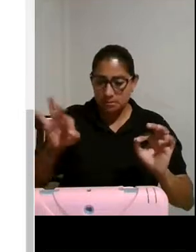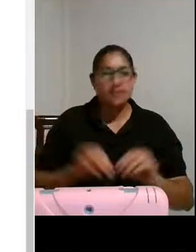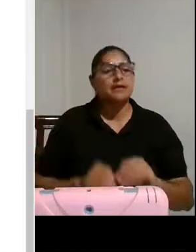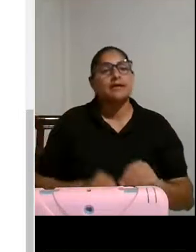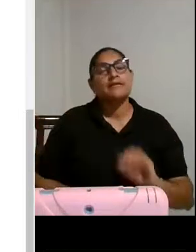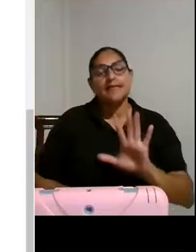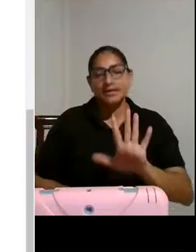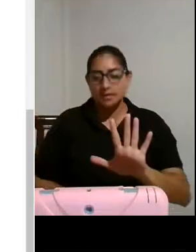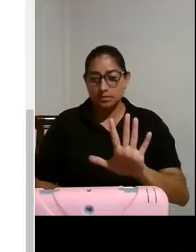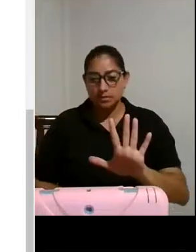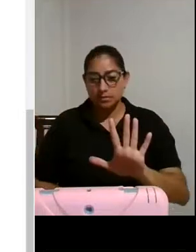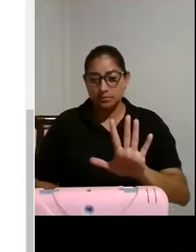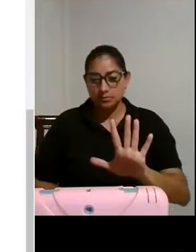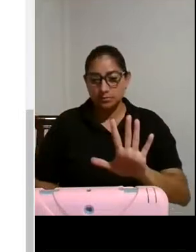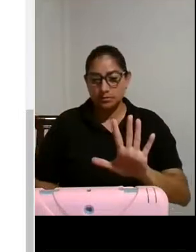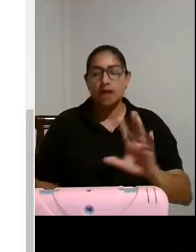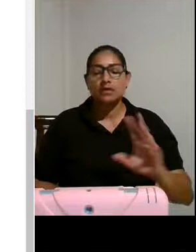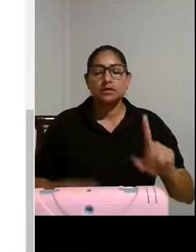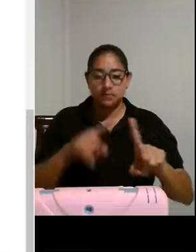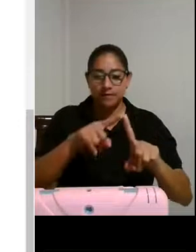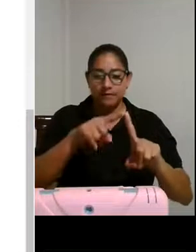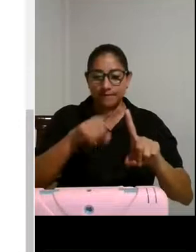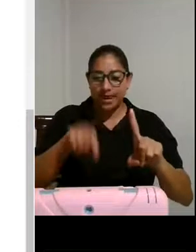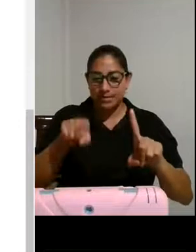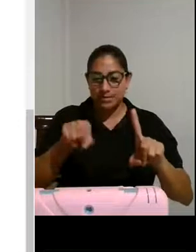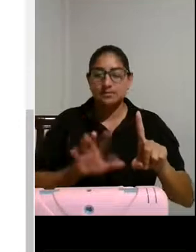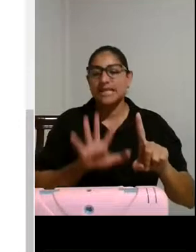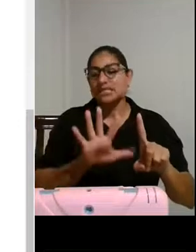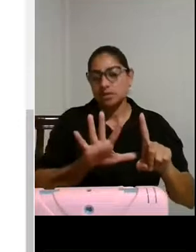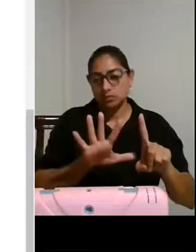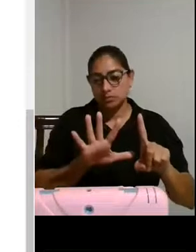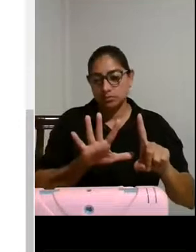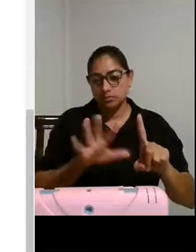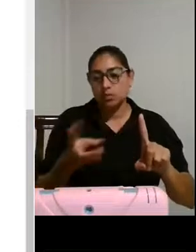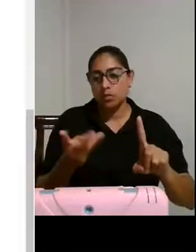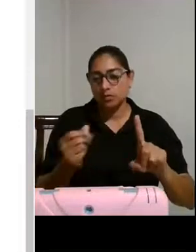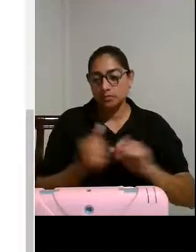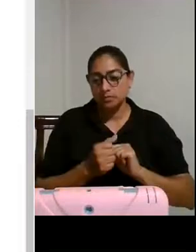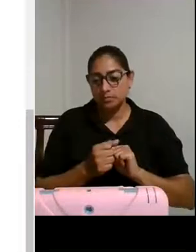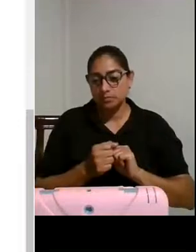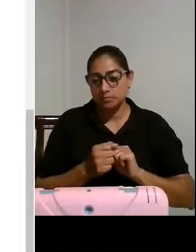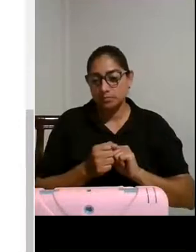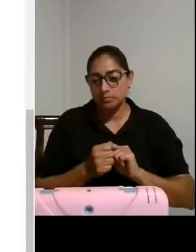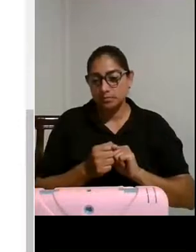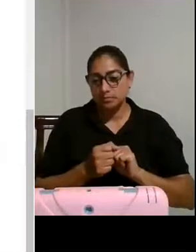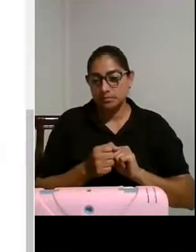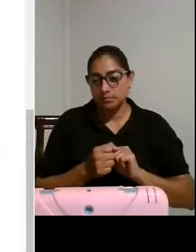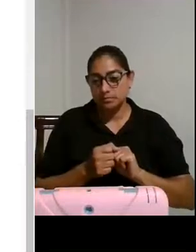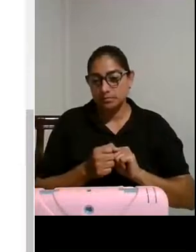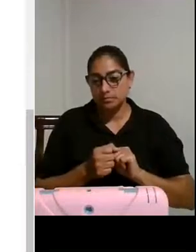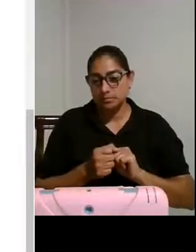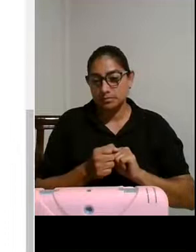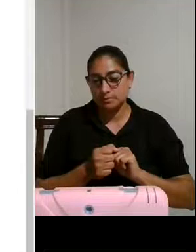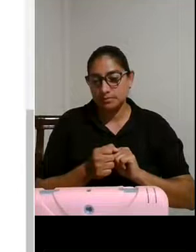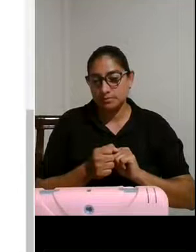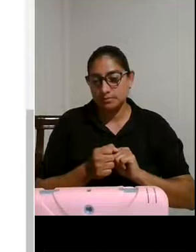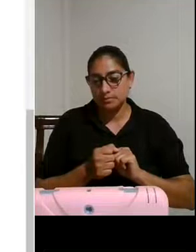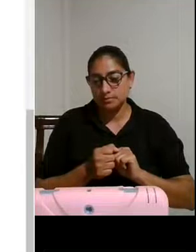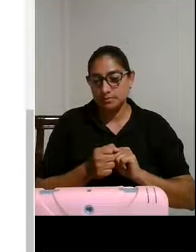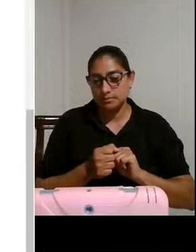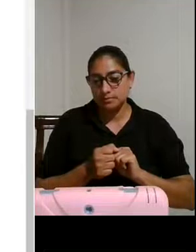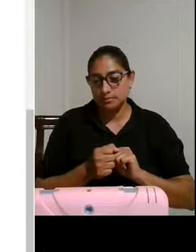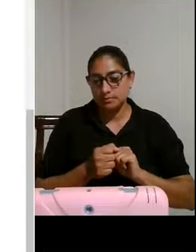ellas nosotros tenemos que entender qué es una derivada y cómo dio origen el concepto de la